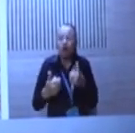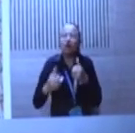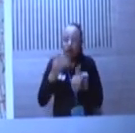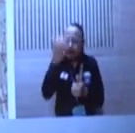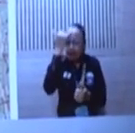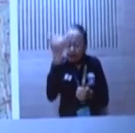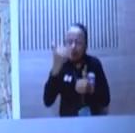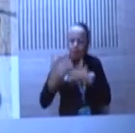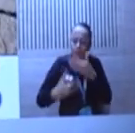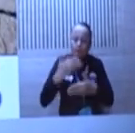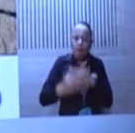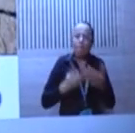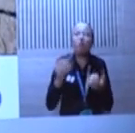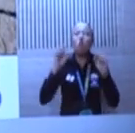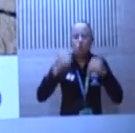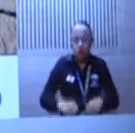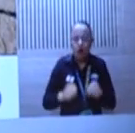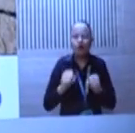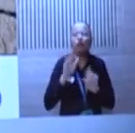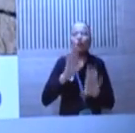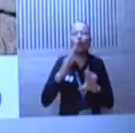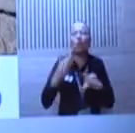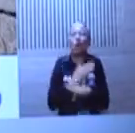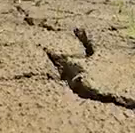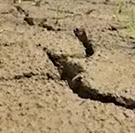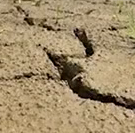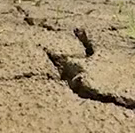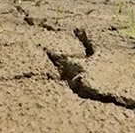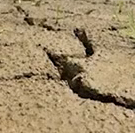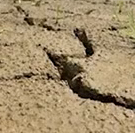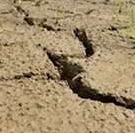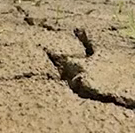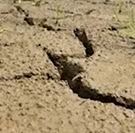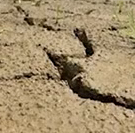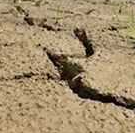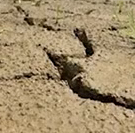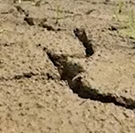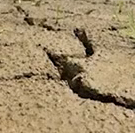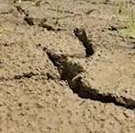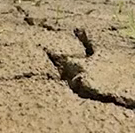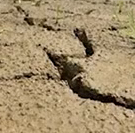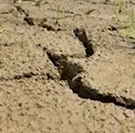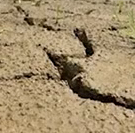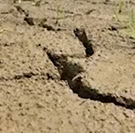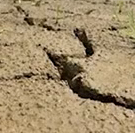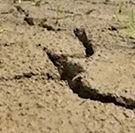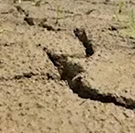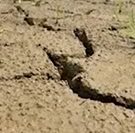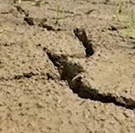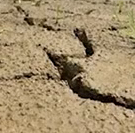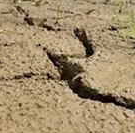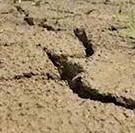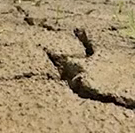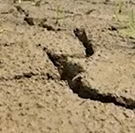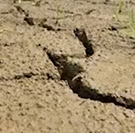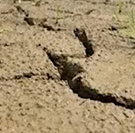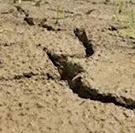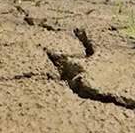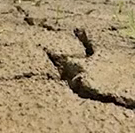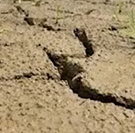Esta es la red de monitoreo yo les explicaba Pues por supuesto los temas de erosión costera nosotros tenemos serio reparo a lo que se está haciendo en playa salguero